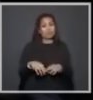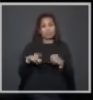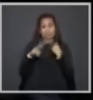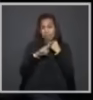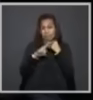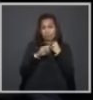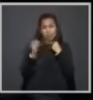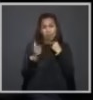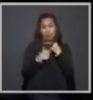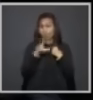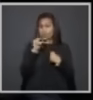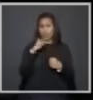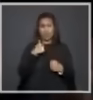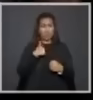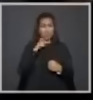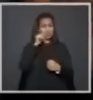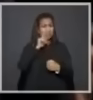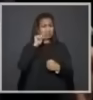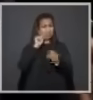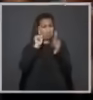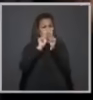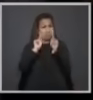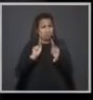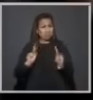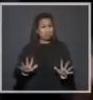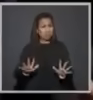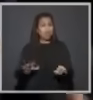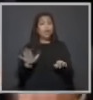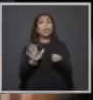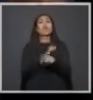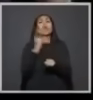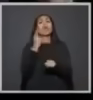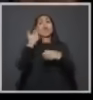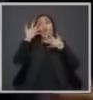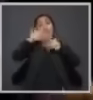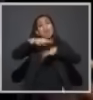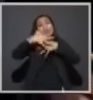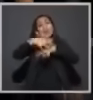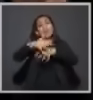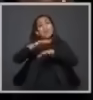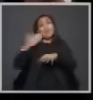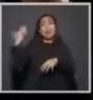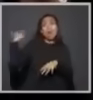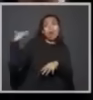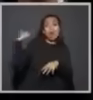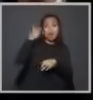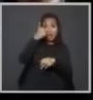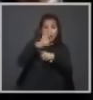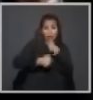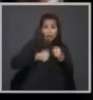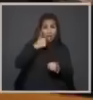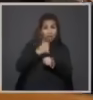siendo pacífico. Entonces, ¿por qué fue lo de Reforma? Porque,